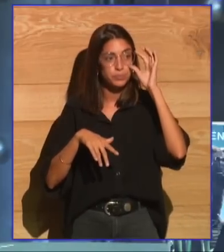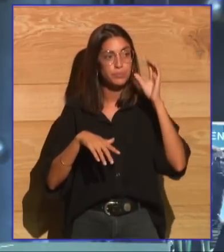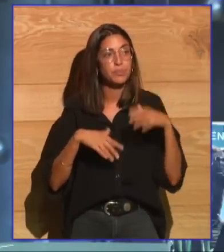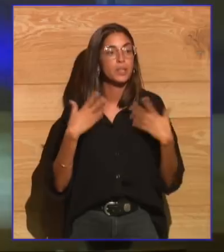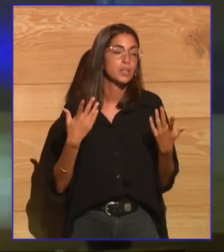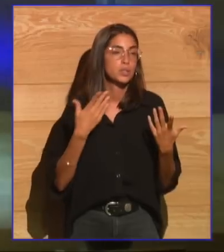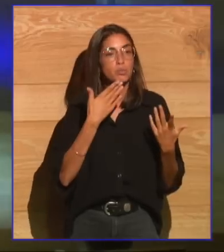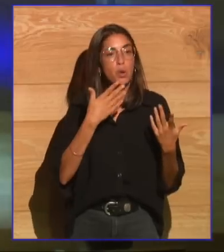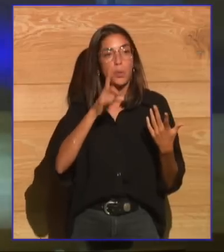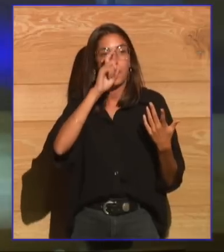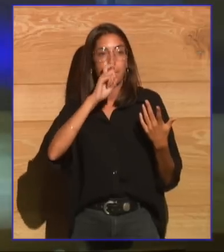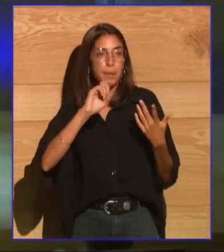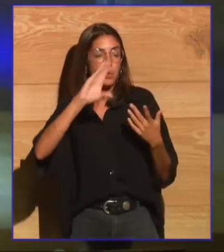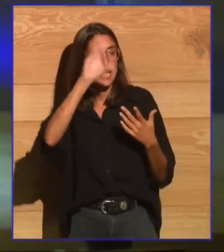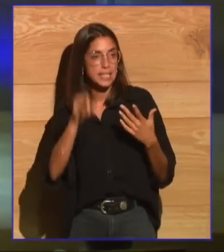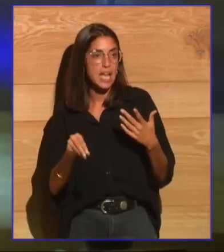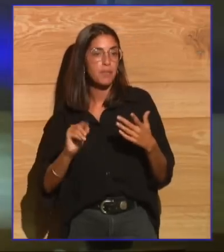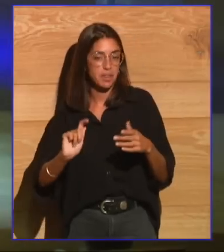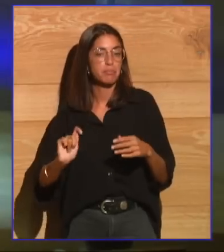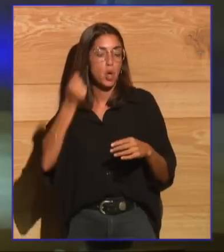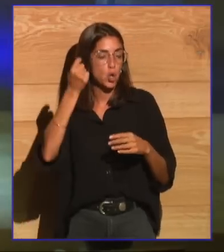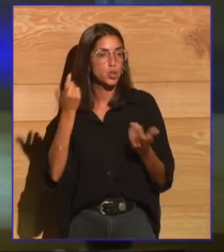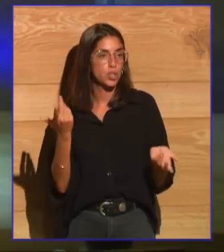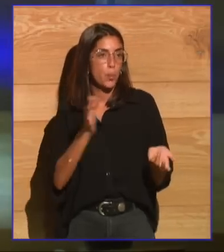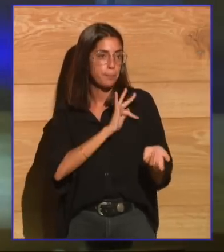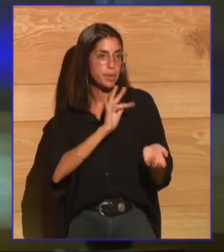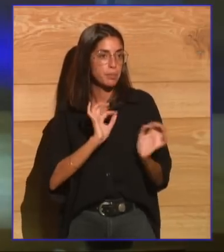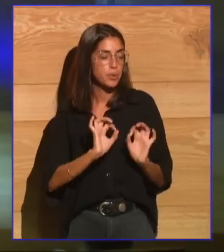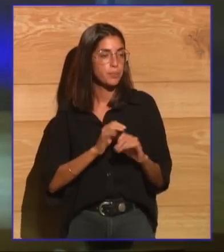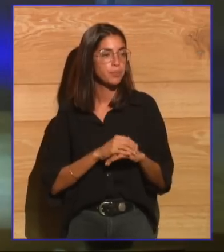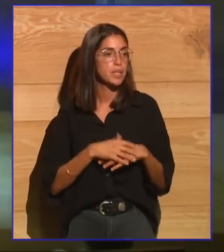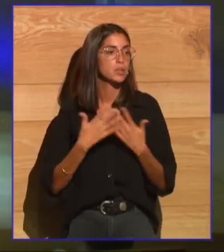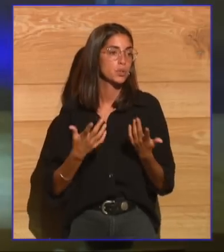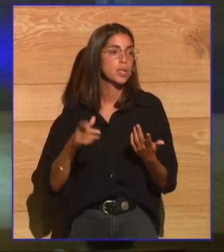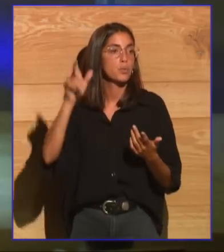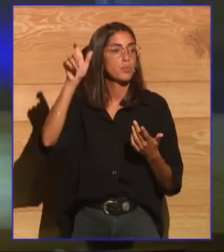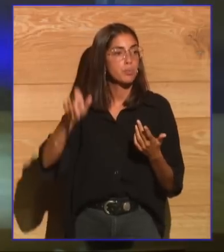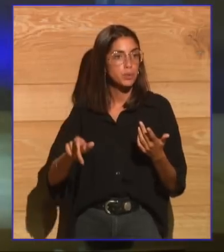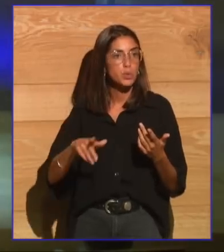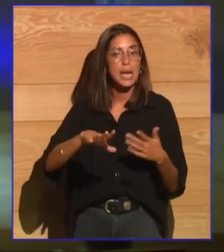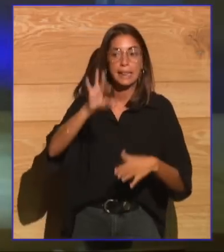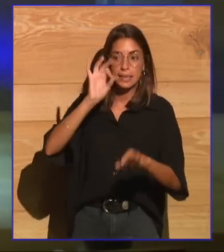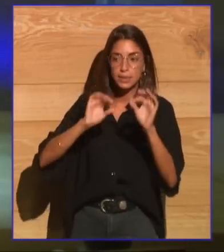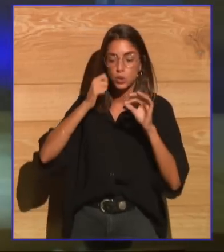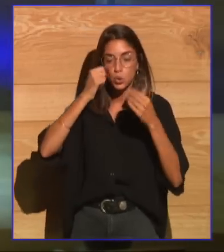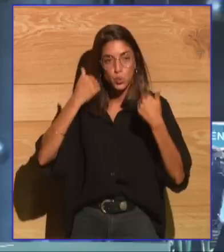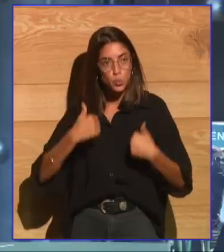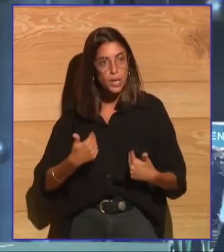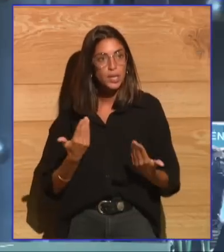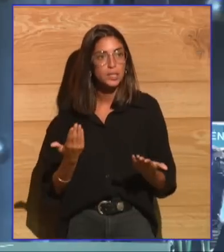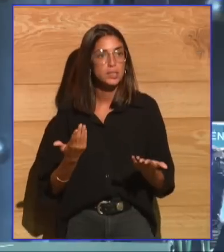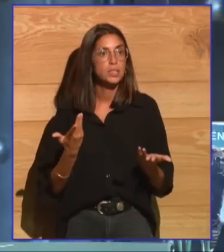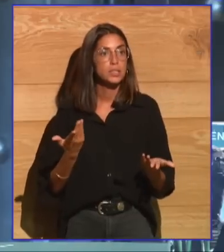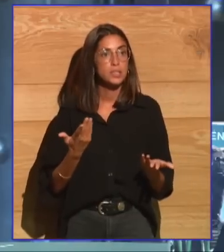de áfrica que dice pues qué bueno es que no la cambien es un señor que toma decisiones las humanas es el retrato de un